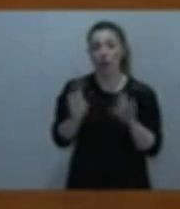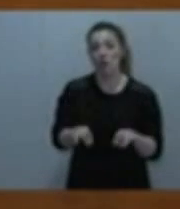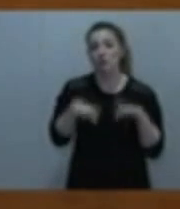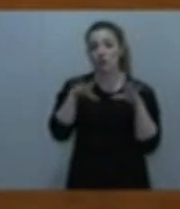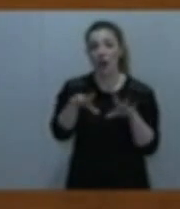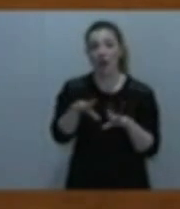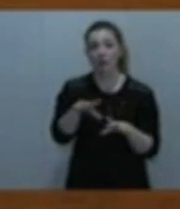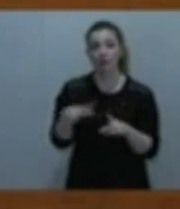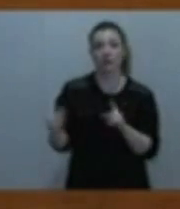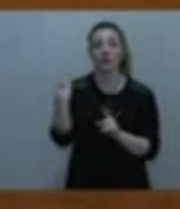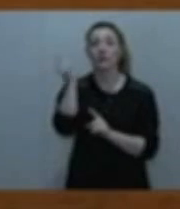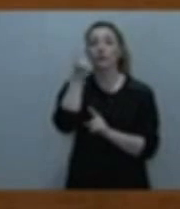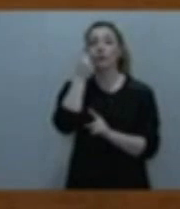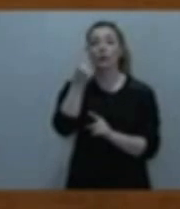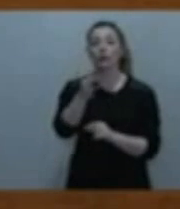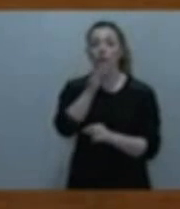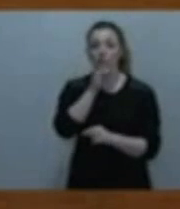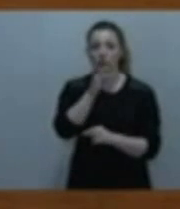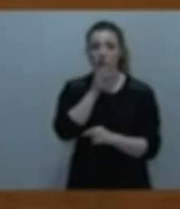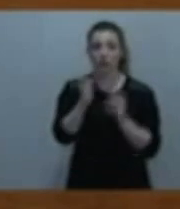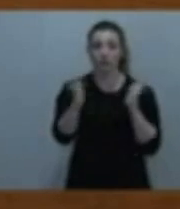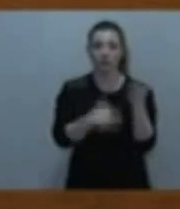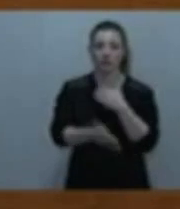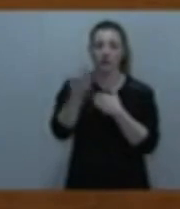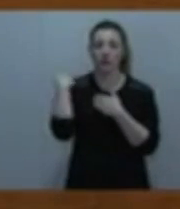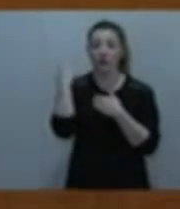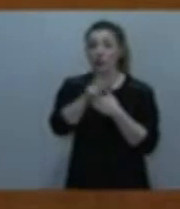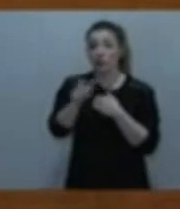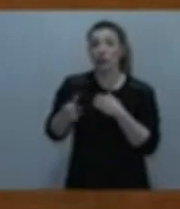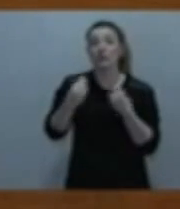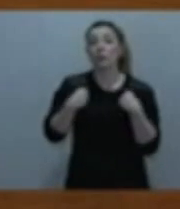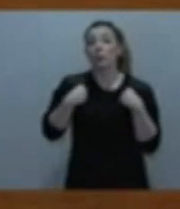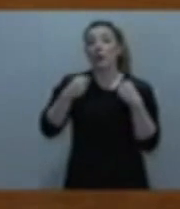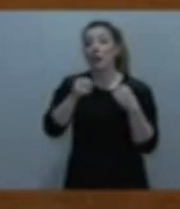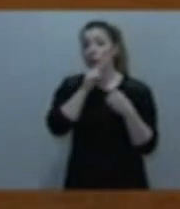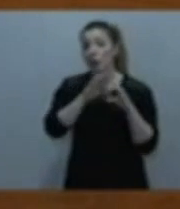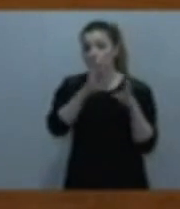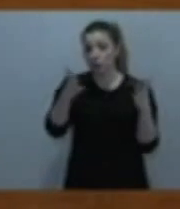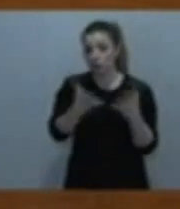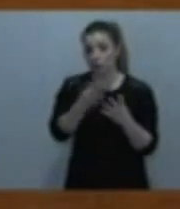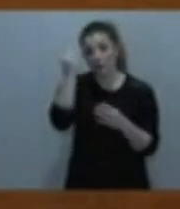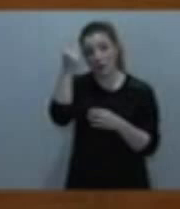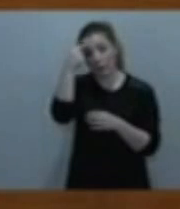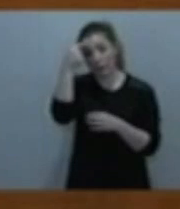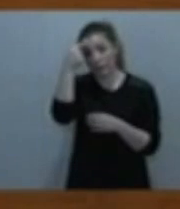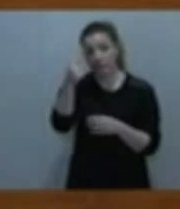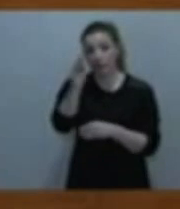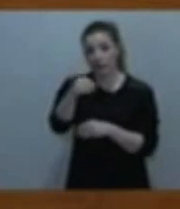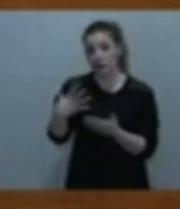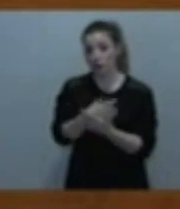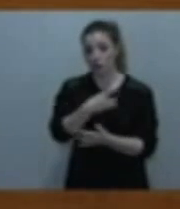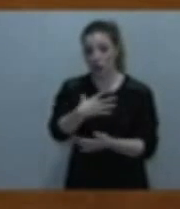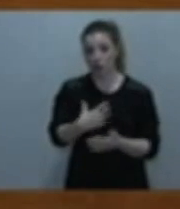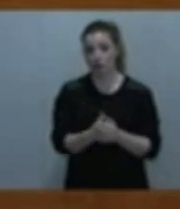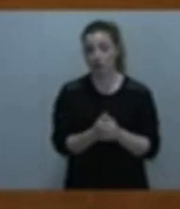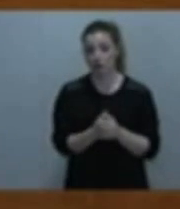descubierta. En aquel tiempo, los habitantes del Viejo Mundo tenían la cabeza de que todos los cisnes eran blancos,